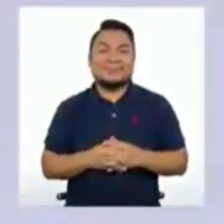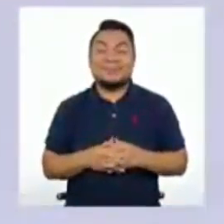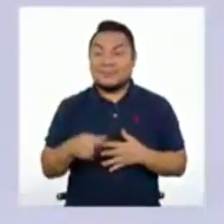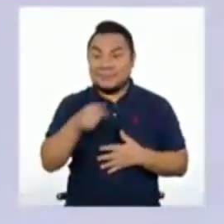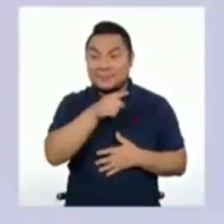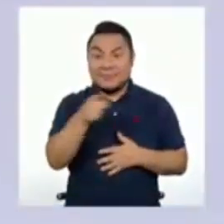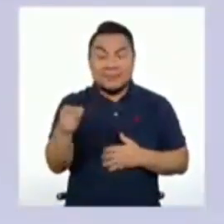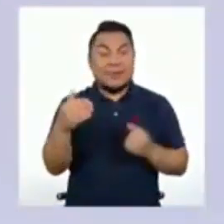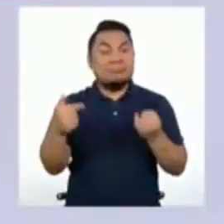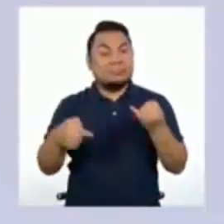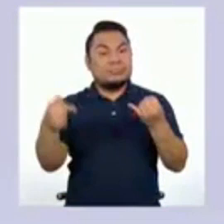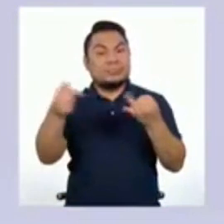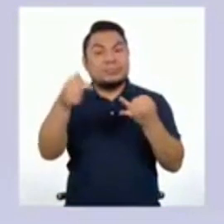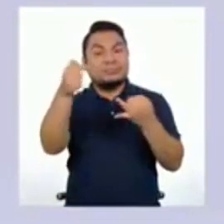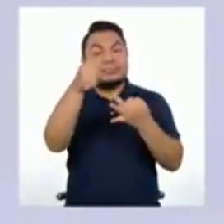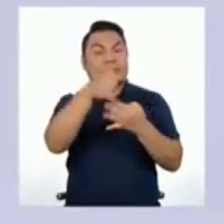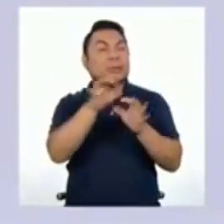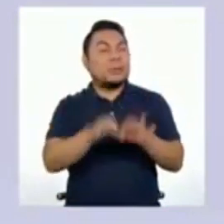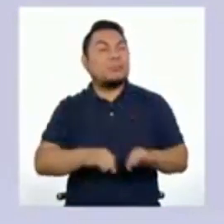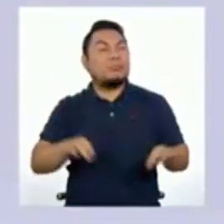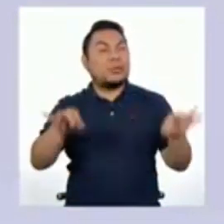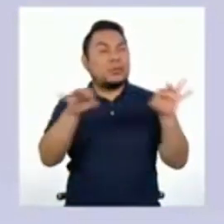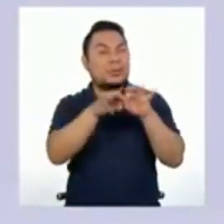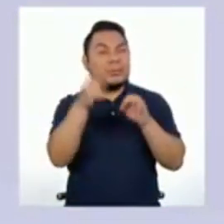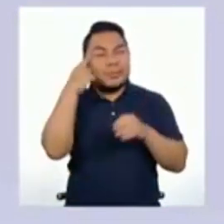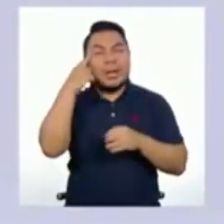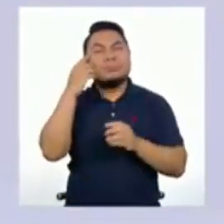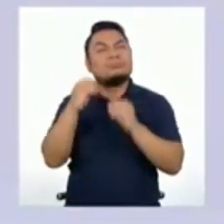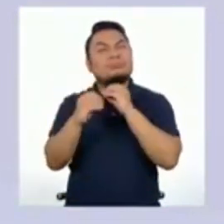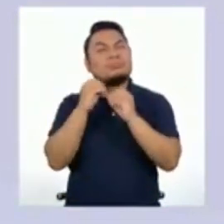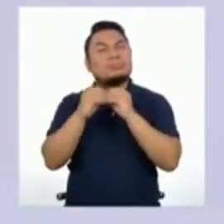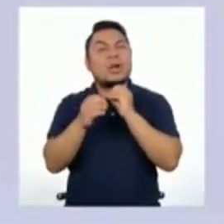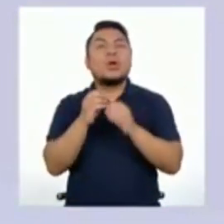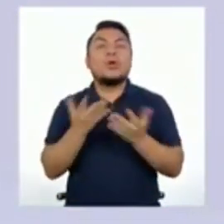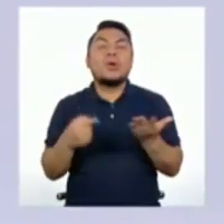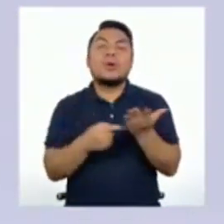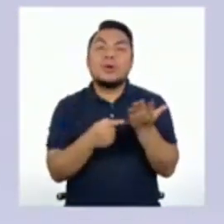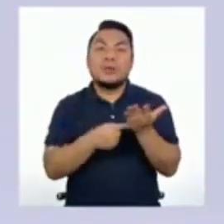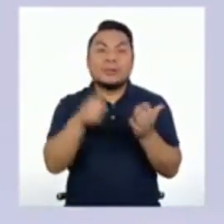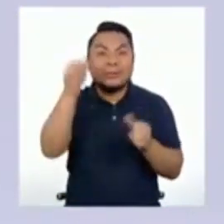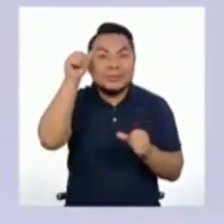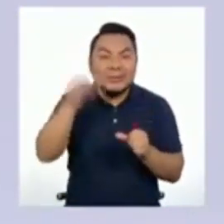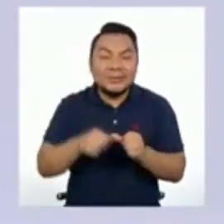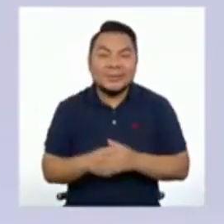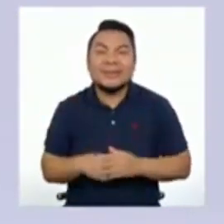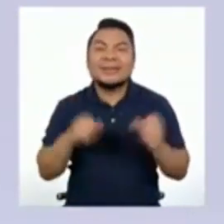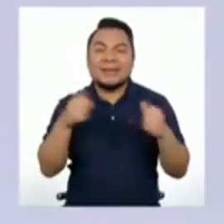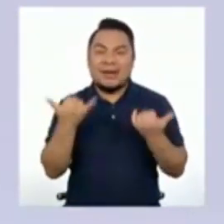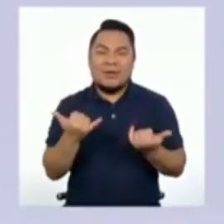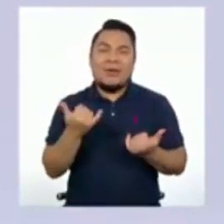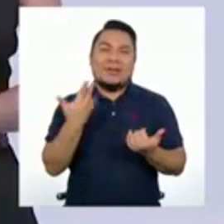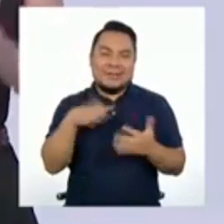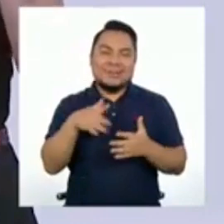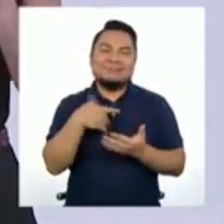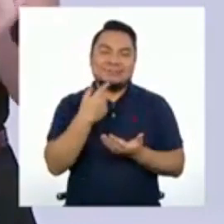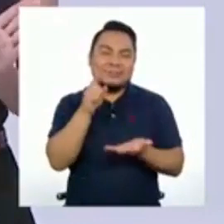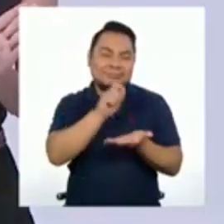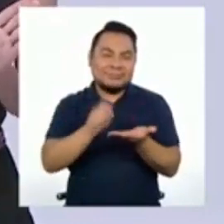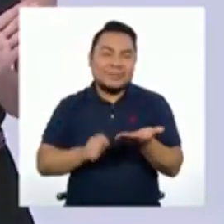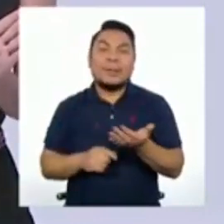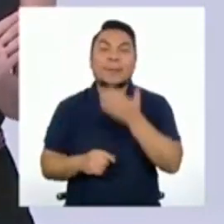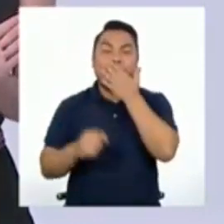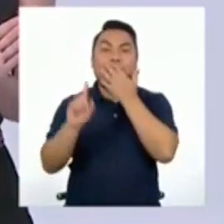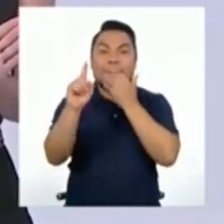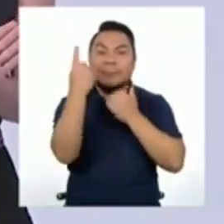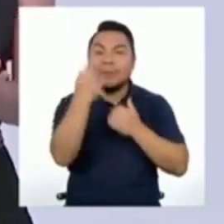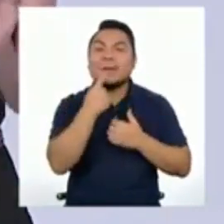Estos pasos son muy importantes para diseñar una solución tecnológica. ¿Los recuerdan? Vamos a repasarlos.